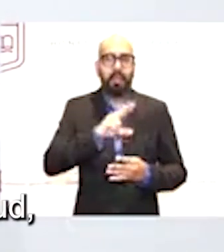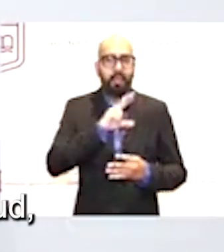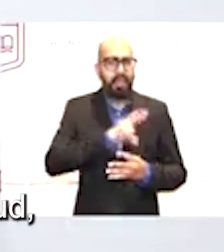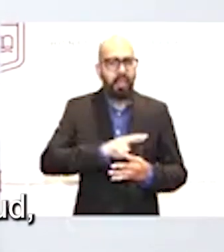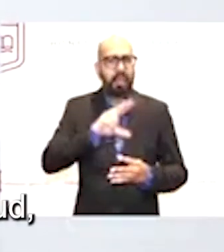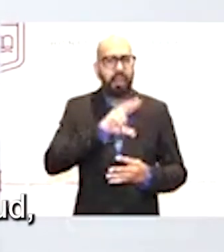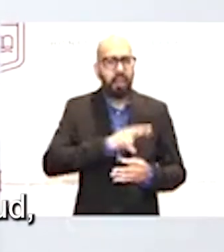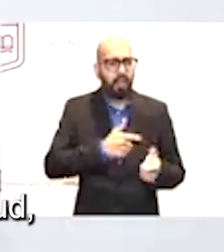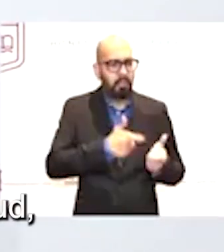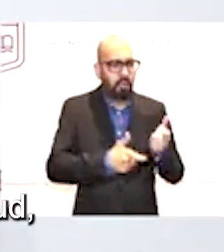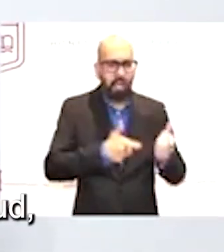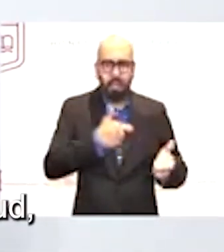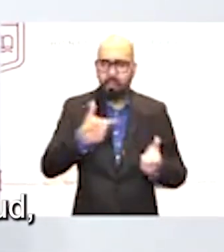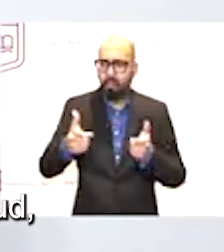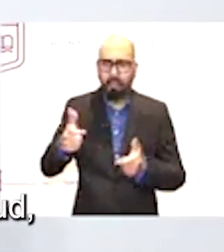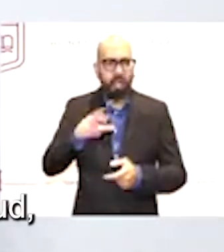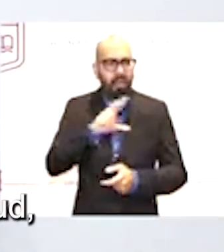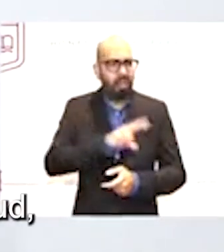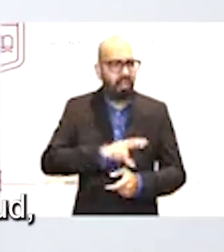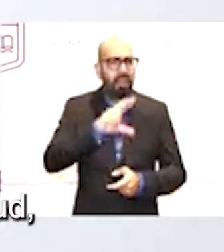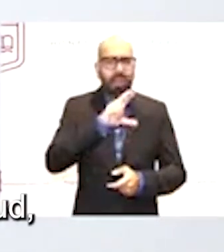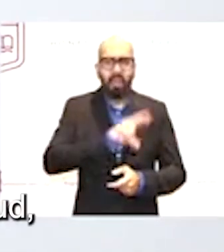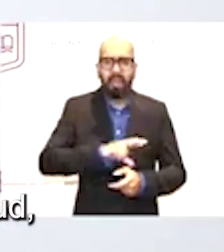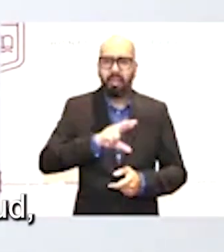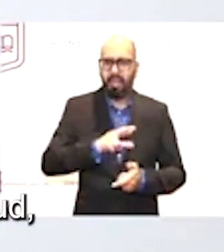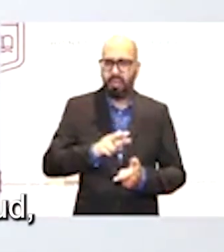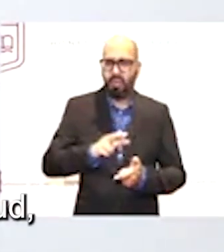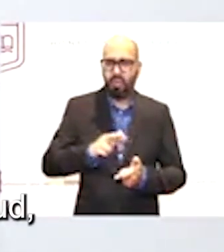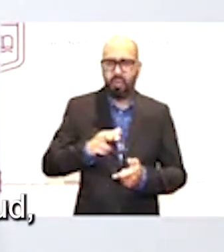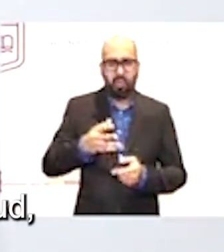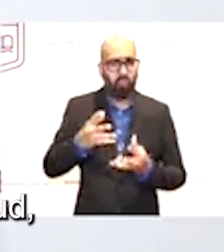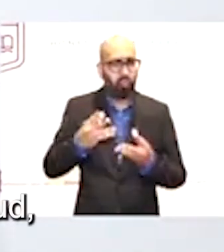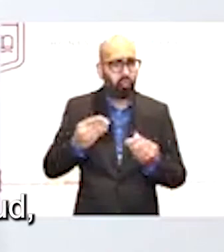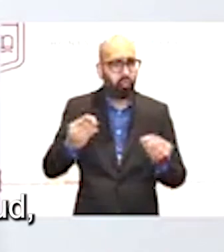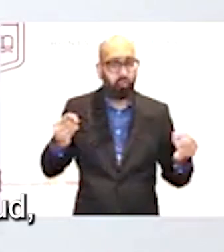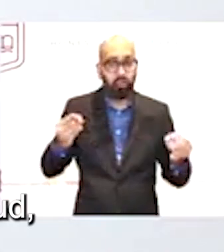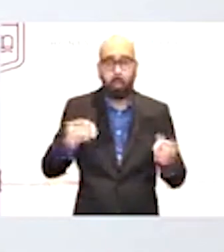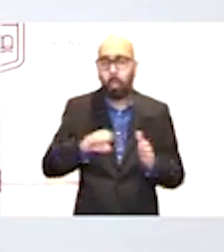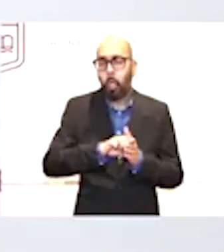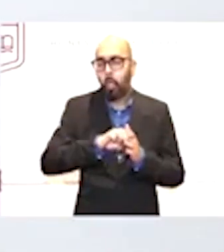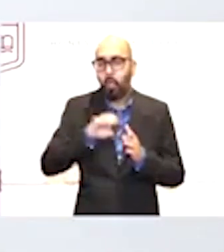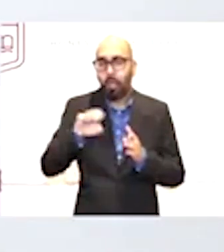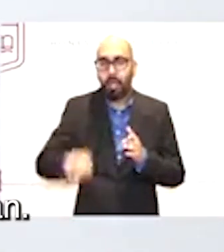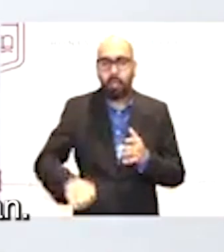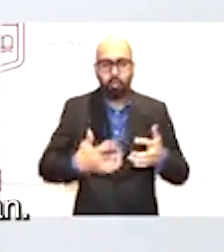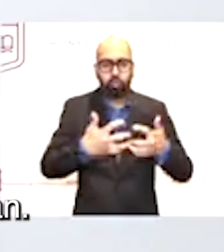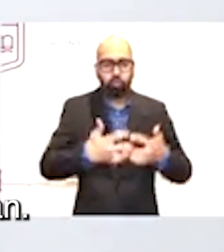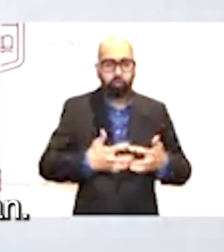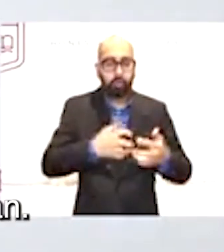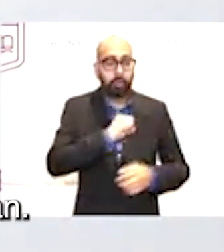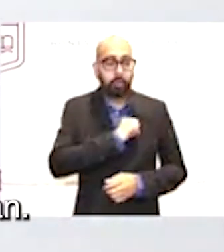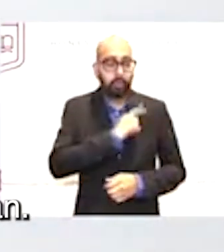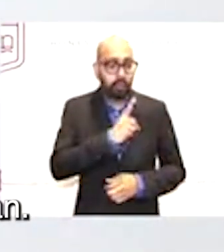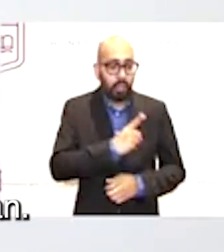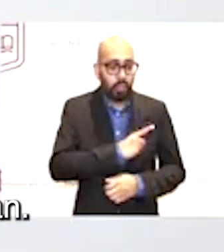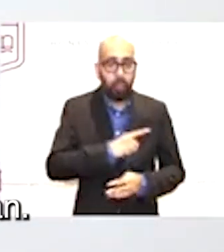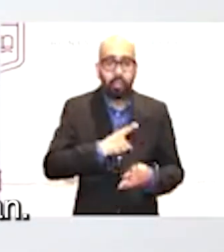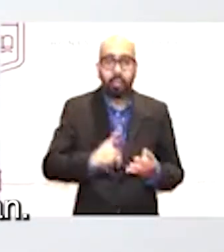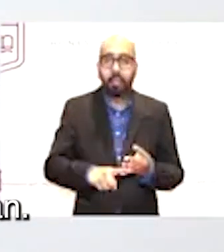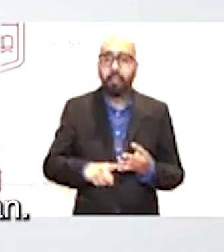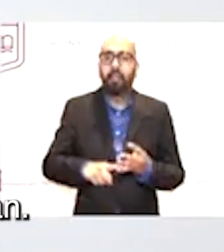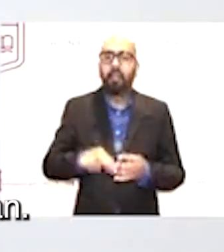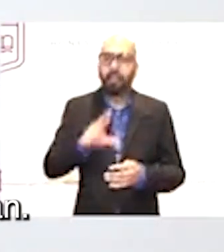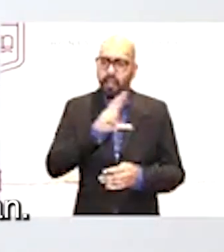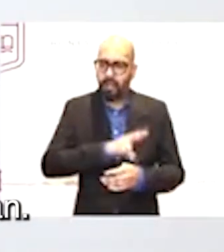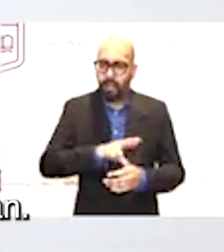de este tipo. Todo era renta. Rentaban los equipos de salud, rentaban la maquinaria en CEDRU,